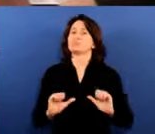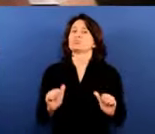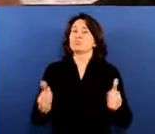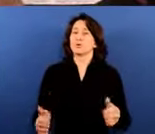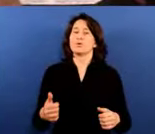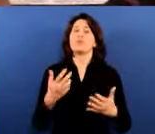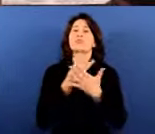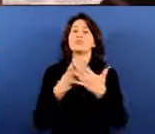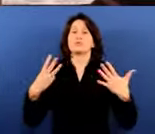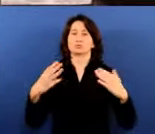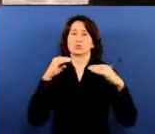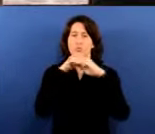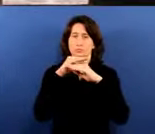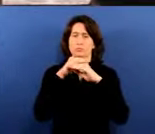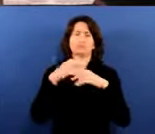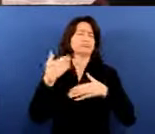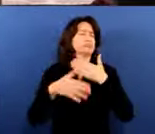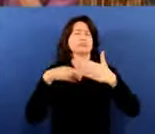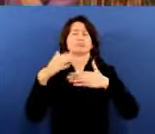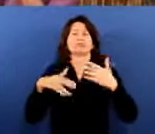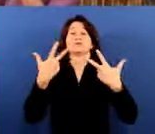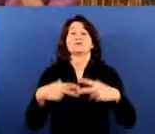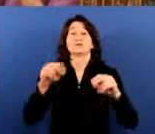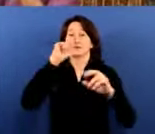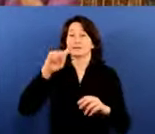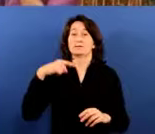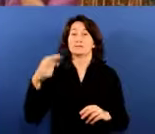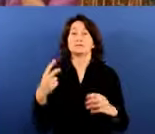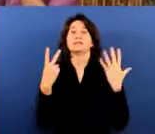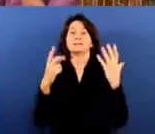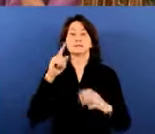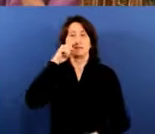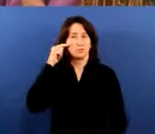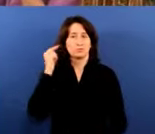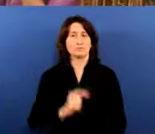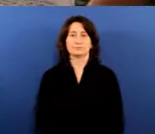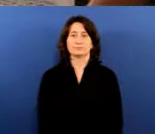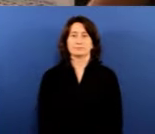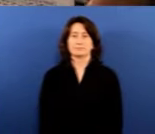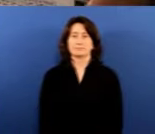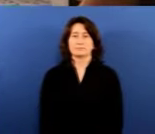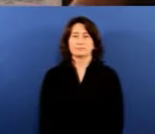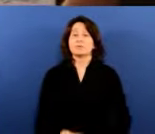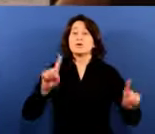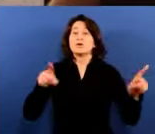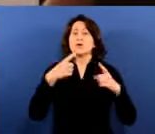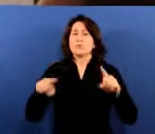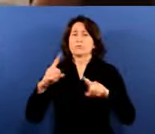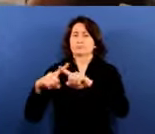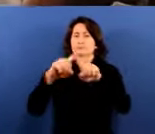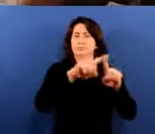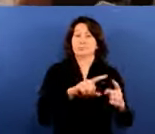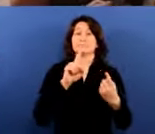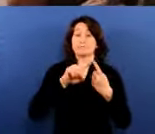Bilbao, ha dado a conocer las novedades de la programación que se prolongará del 18 de octubre al 7 de junio de 2013.